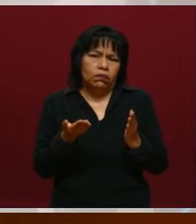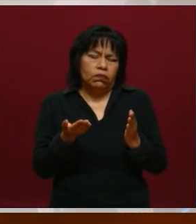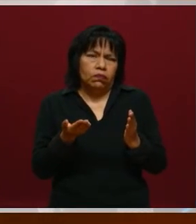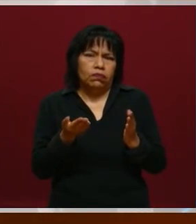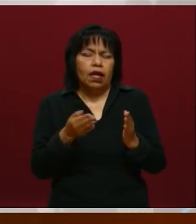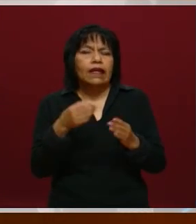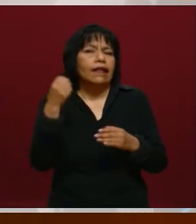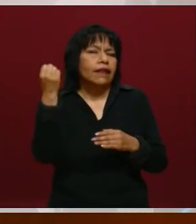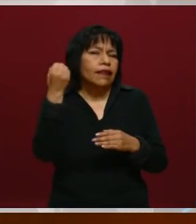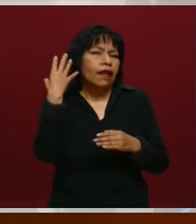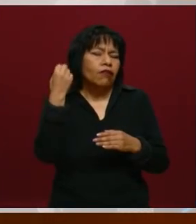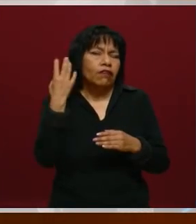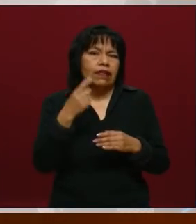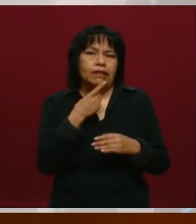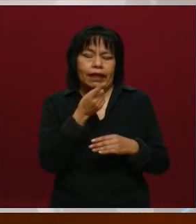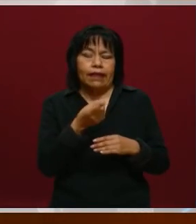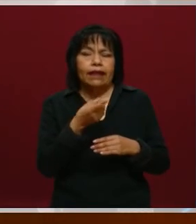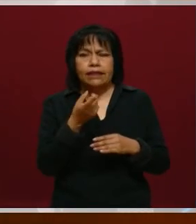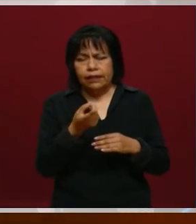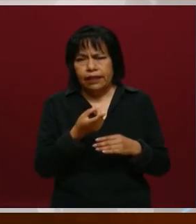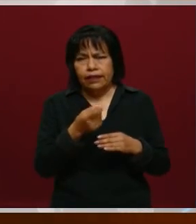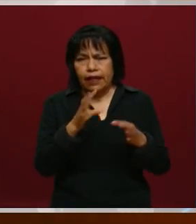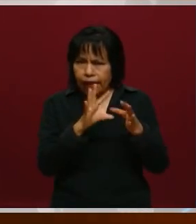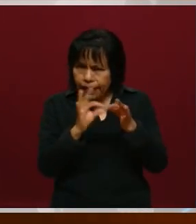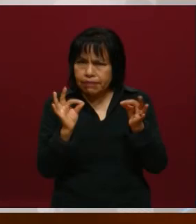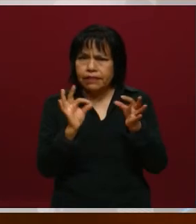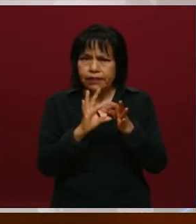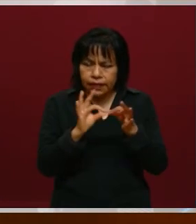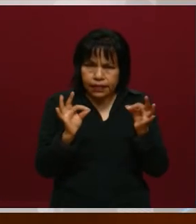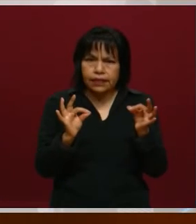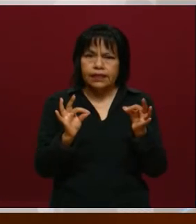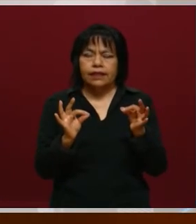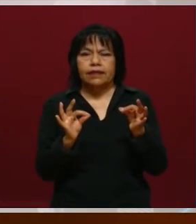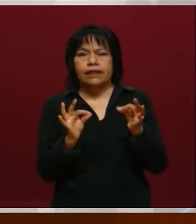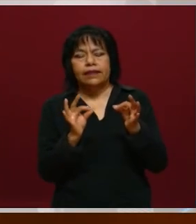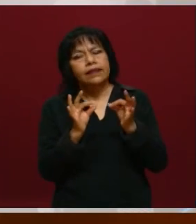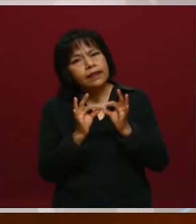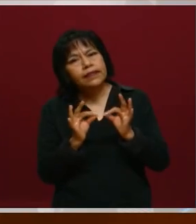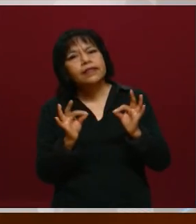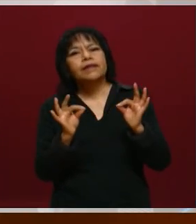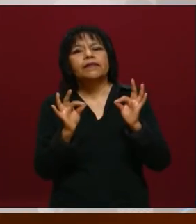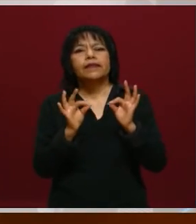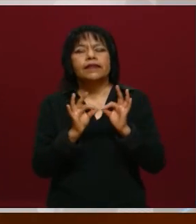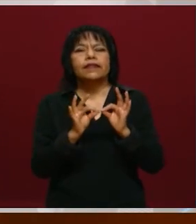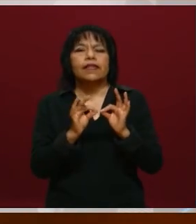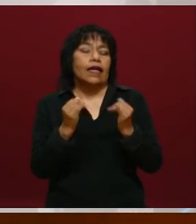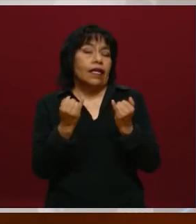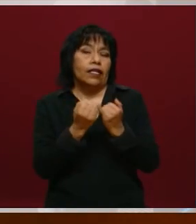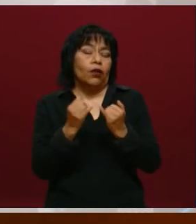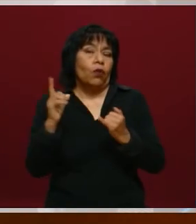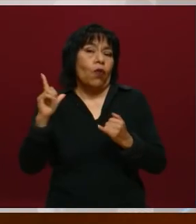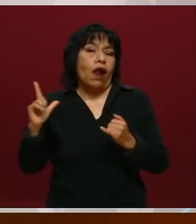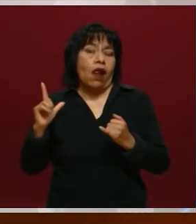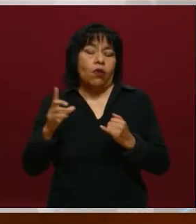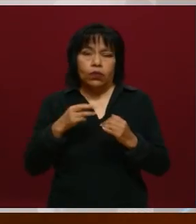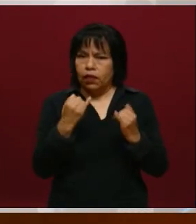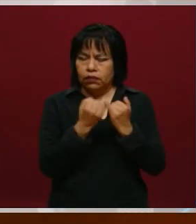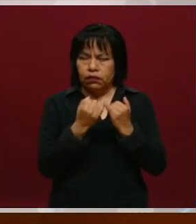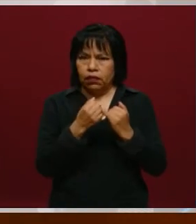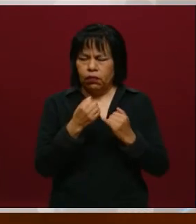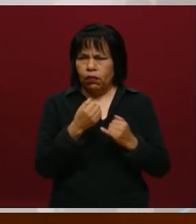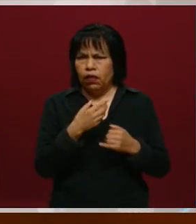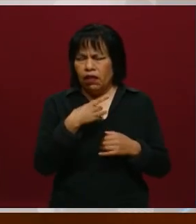seminario que tuvimos se nos hacía mucho hincapié en que el doctor dulce él también lo dijo verdad